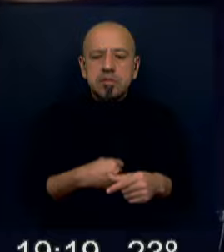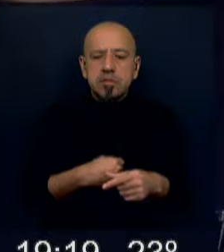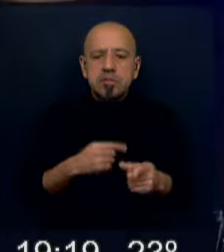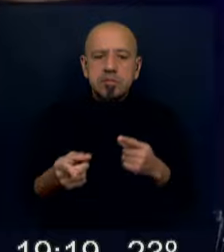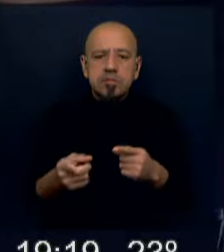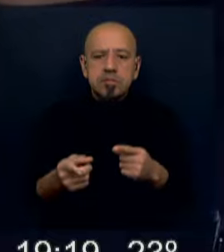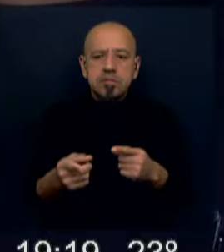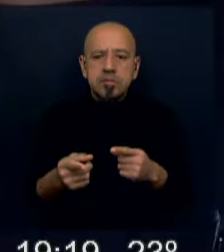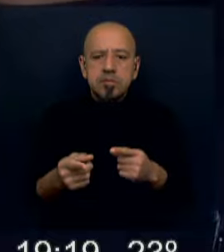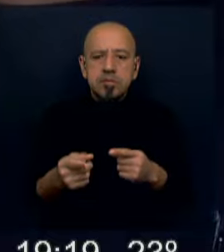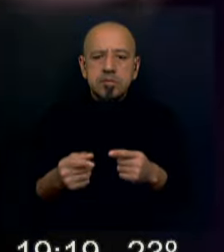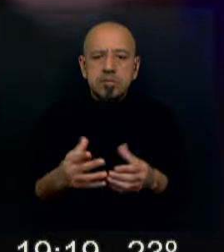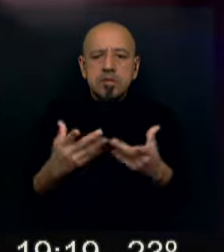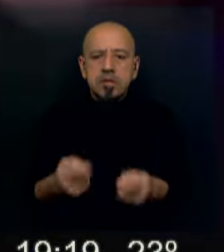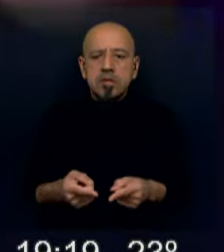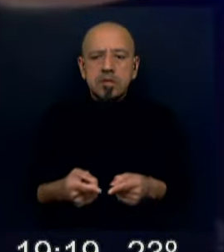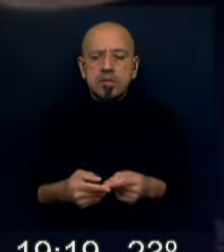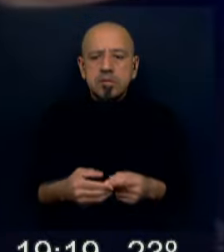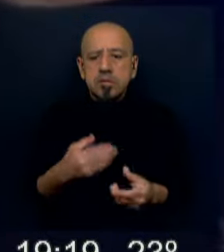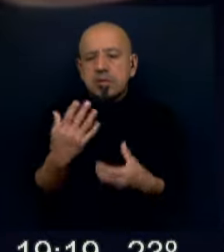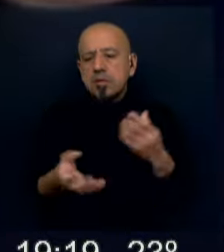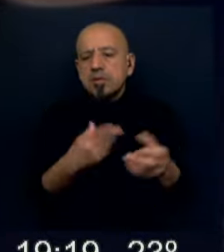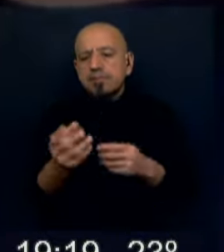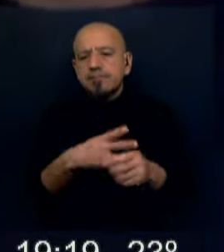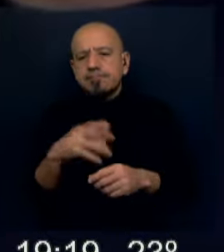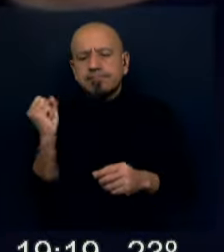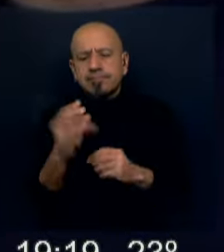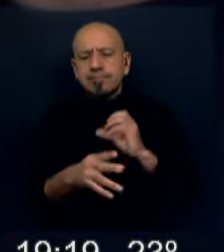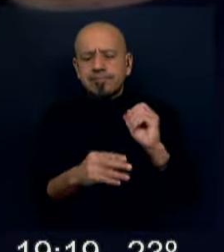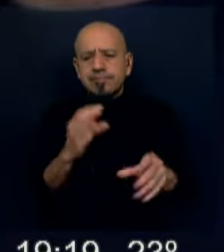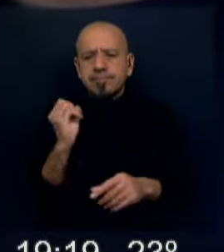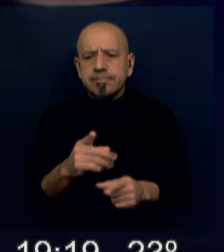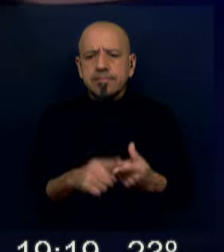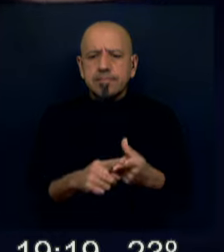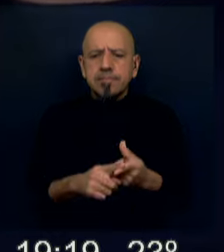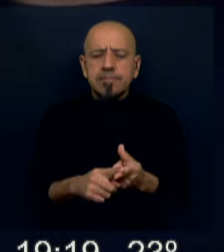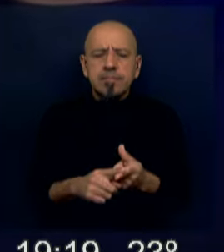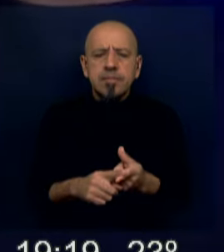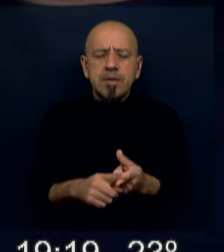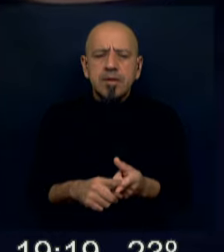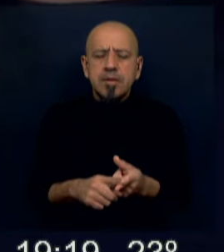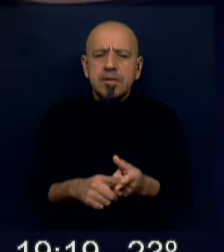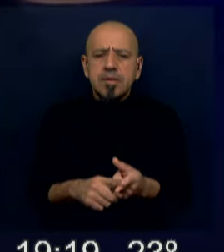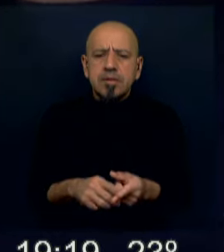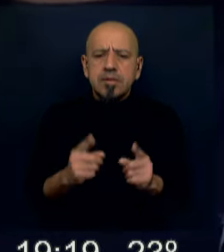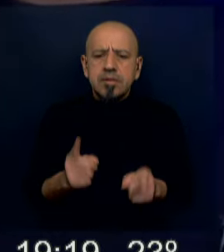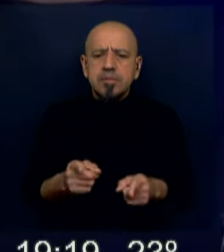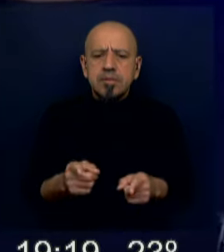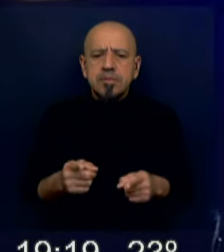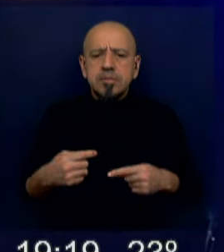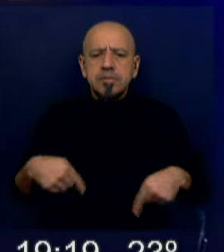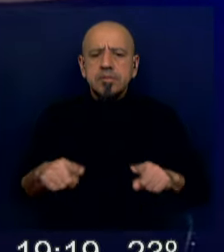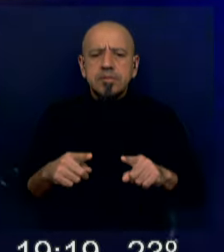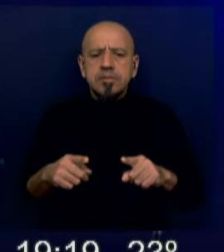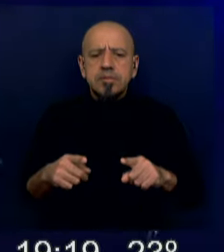la parcialidad quiso salir igualmente, empezaron a arrojar objetos contundentes que pegan en el guardia. También hubo que interferir